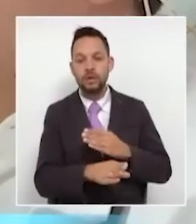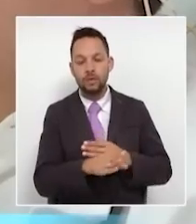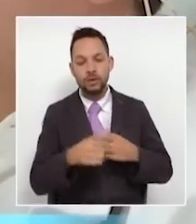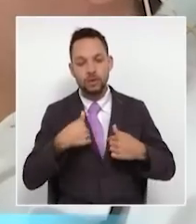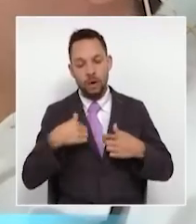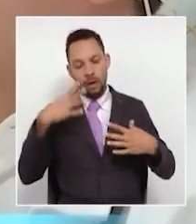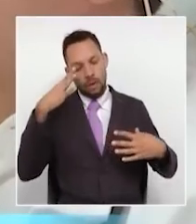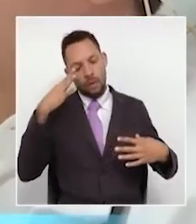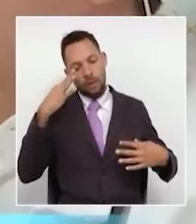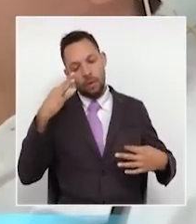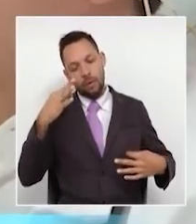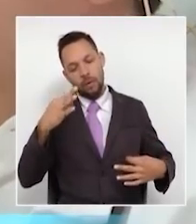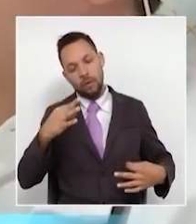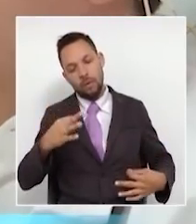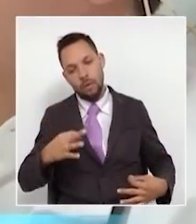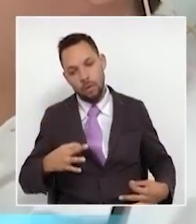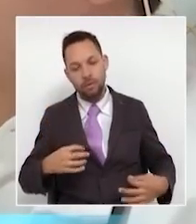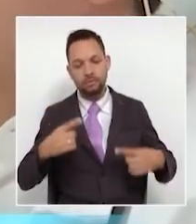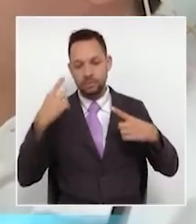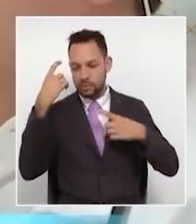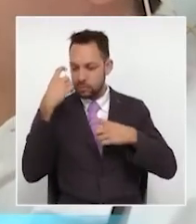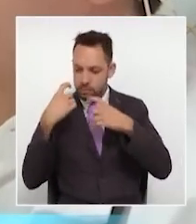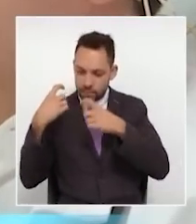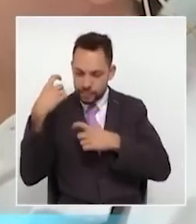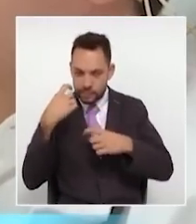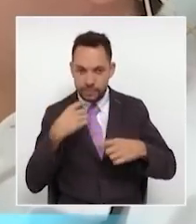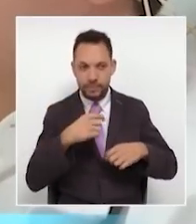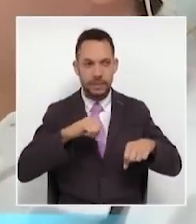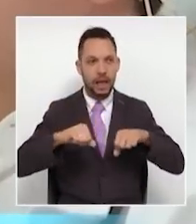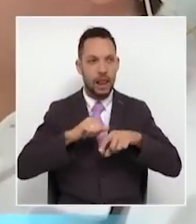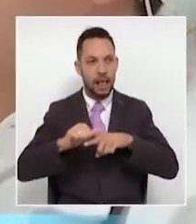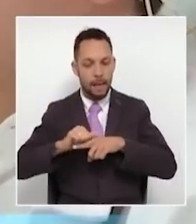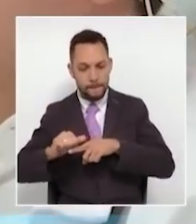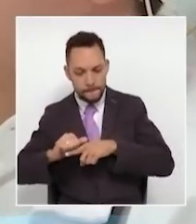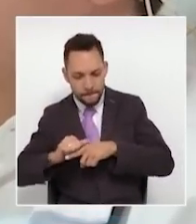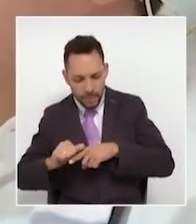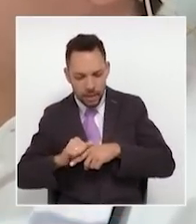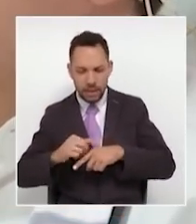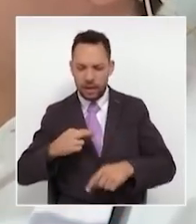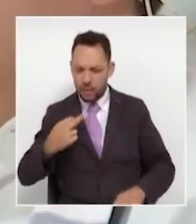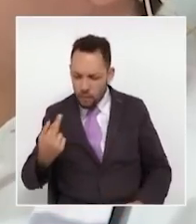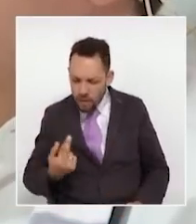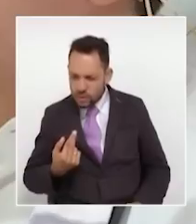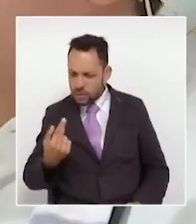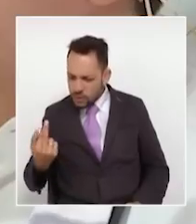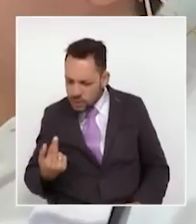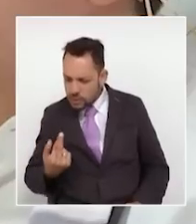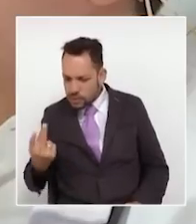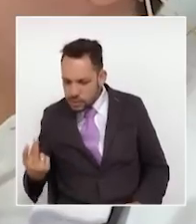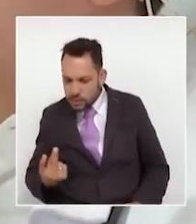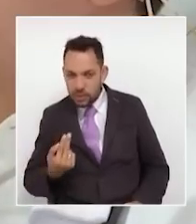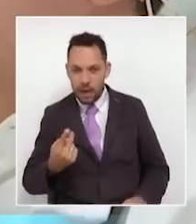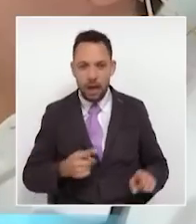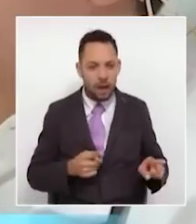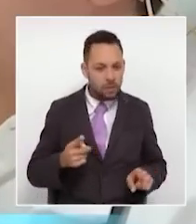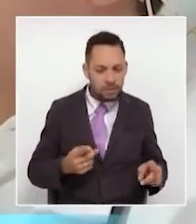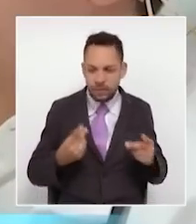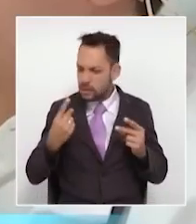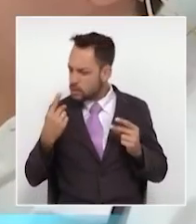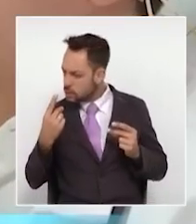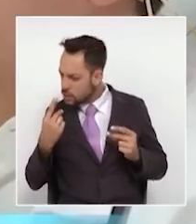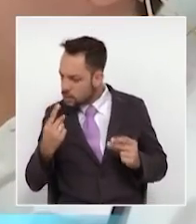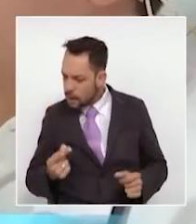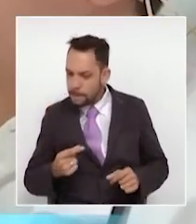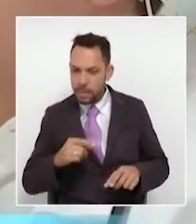porque la idea es que se genere un esfuerzo que sea una gimnasia cerebral y si la persona llega a que sea más rápido que el